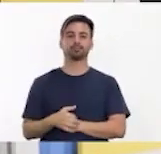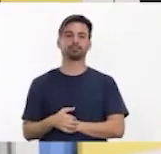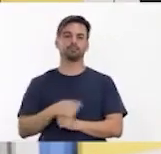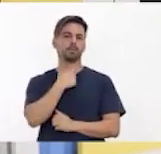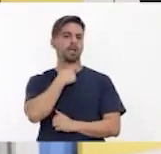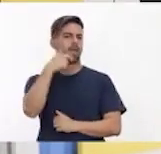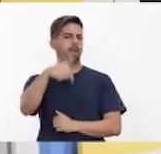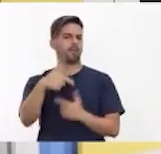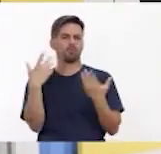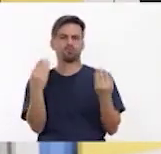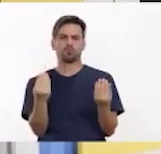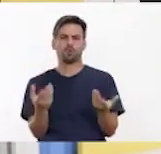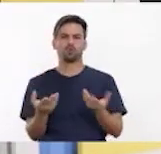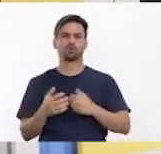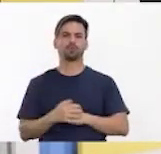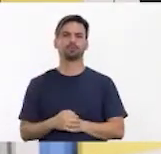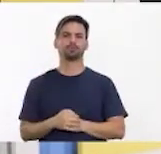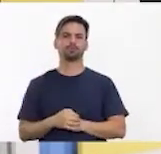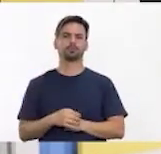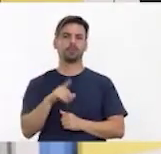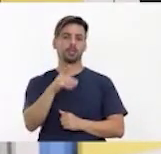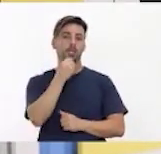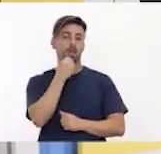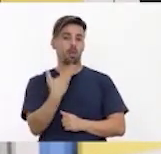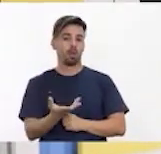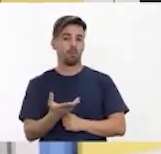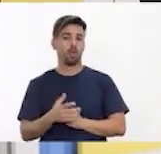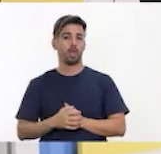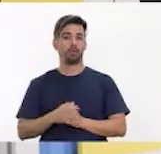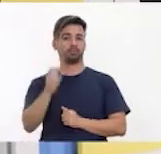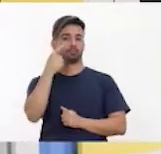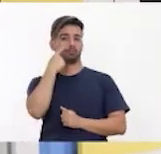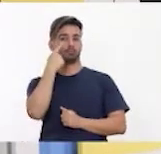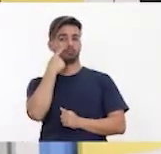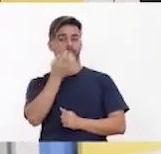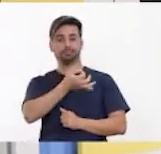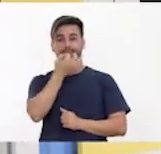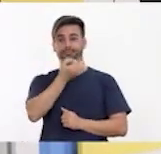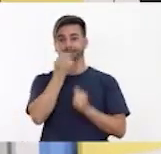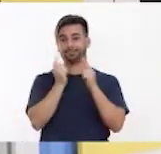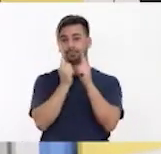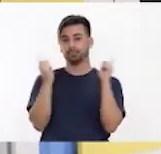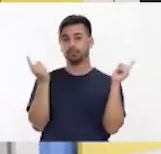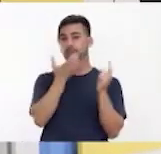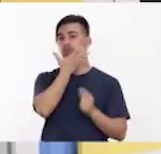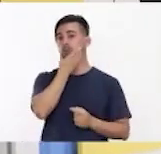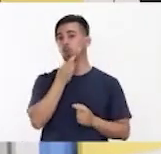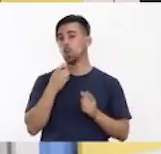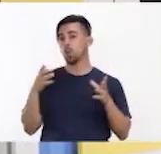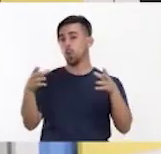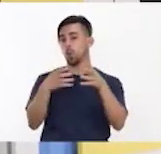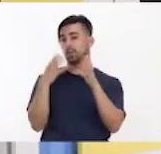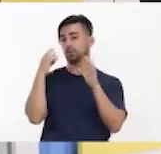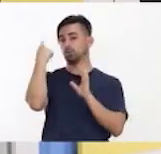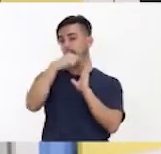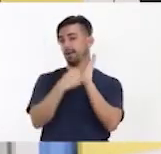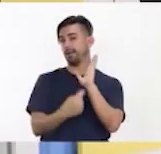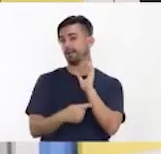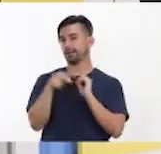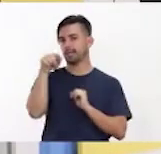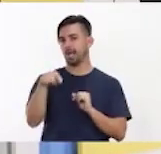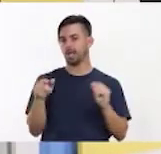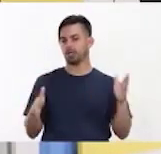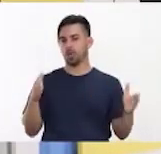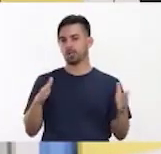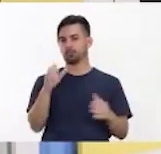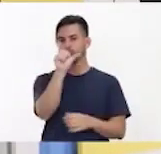ustedes pueden emplear para destacar el papel de la juventud en el momento actual en la